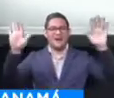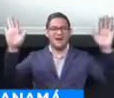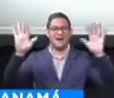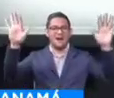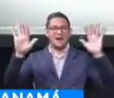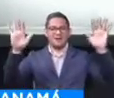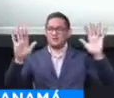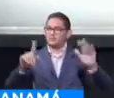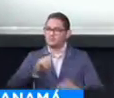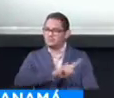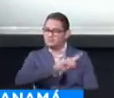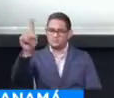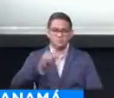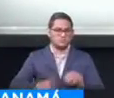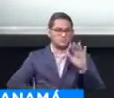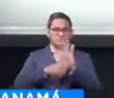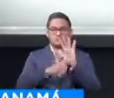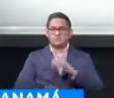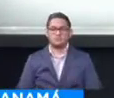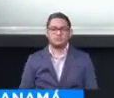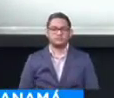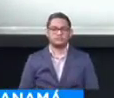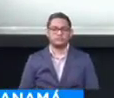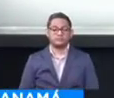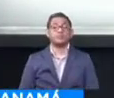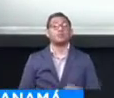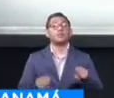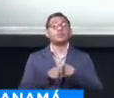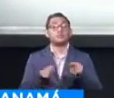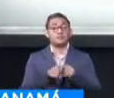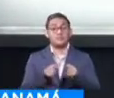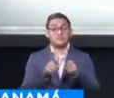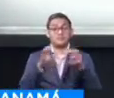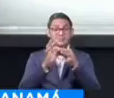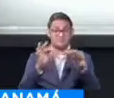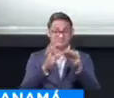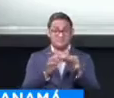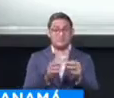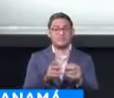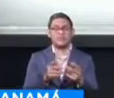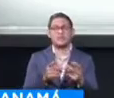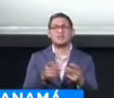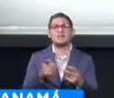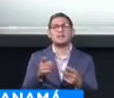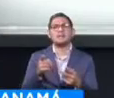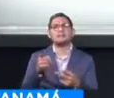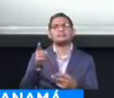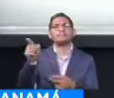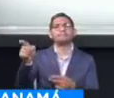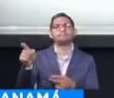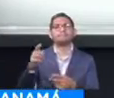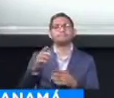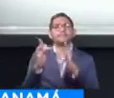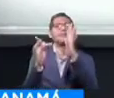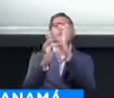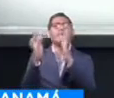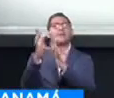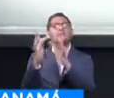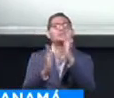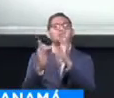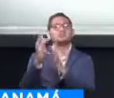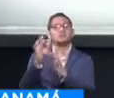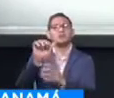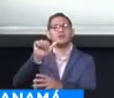informamos desde hoy que la tradicional peregrinación del cristo de atalaya en veraguas